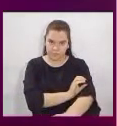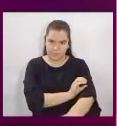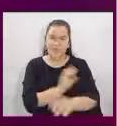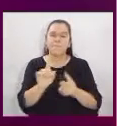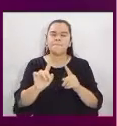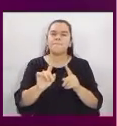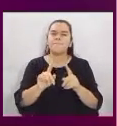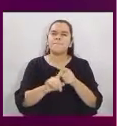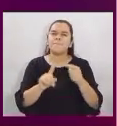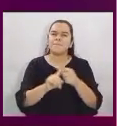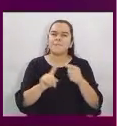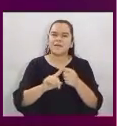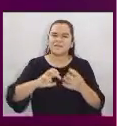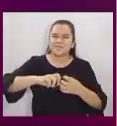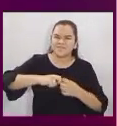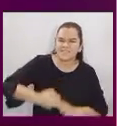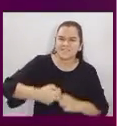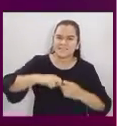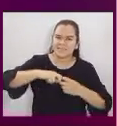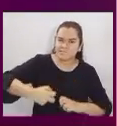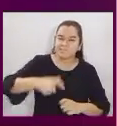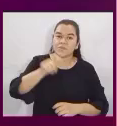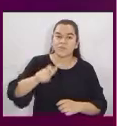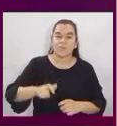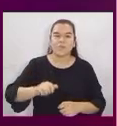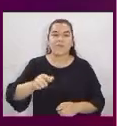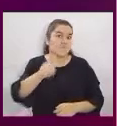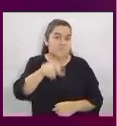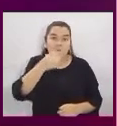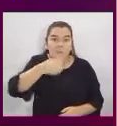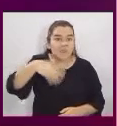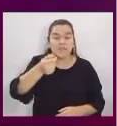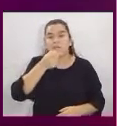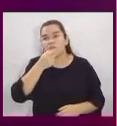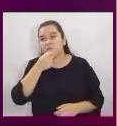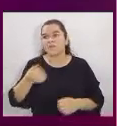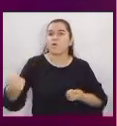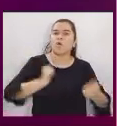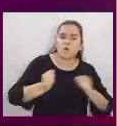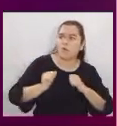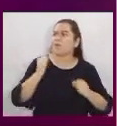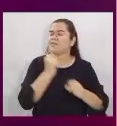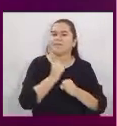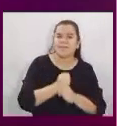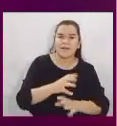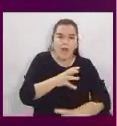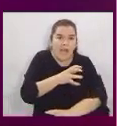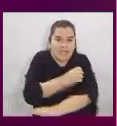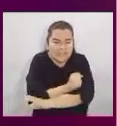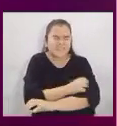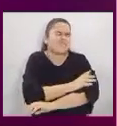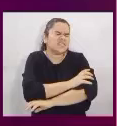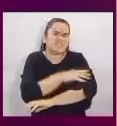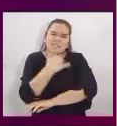molestia a los calambres que puede tener cualquiera por